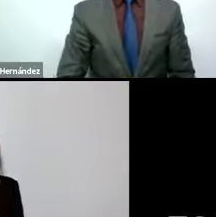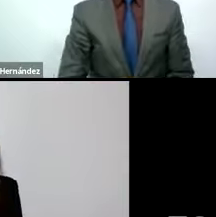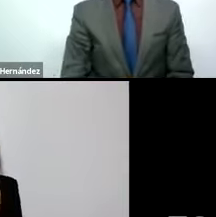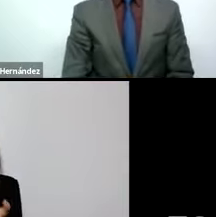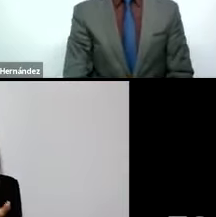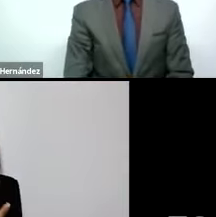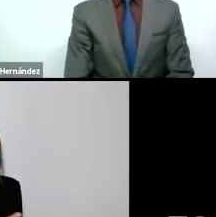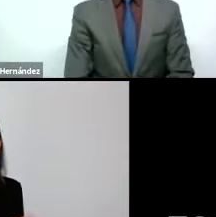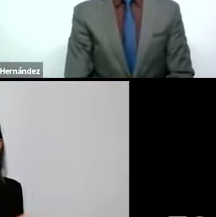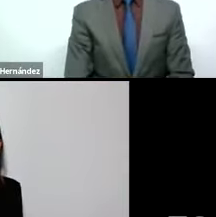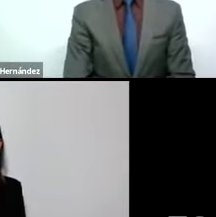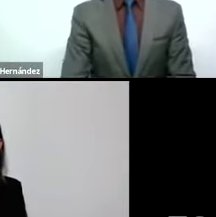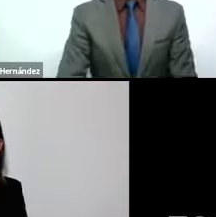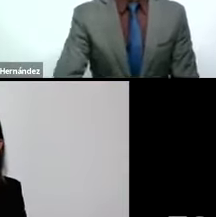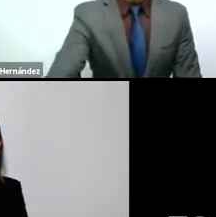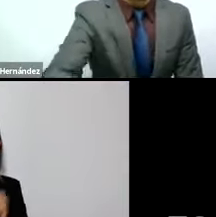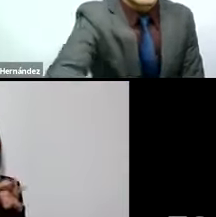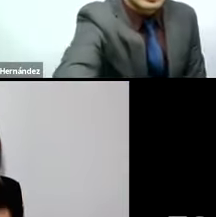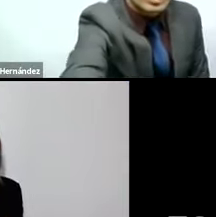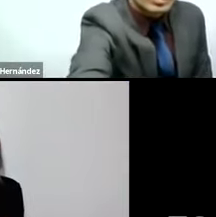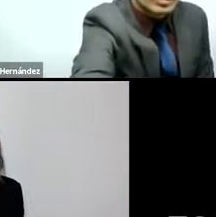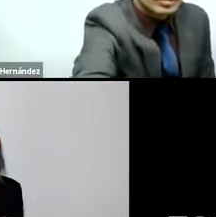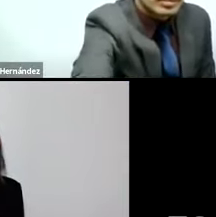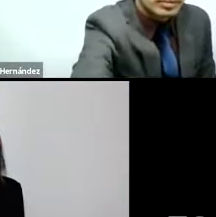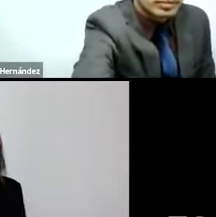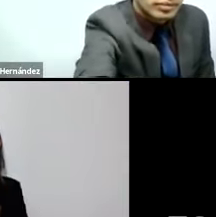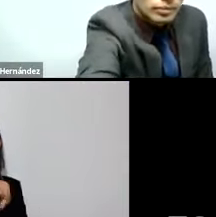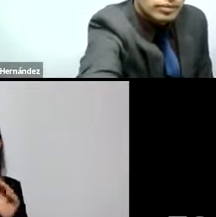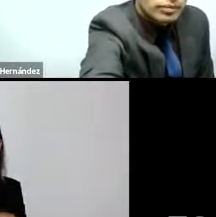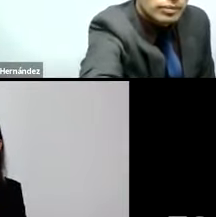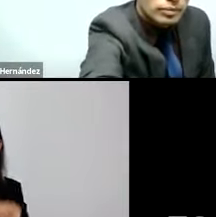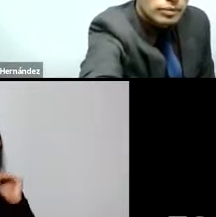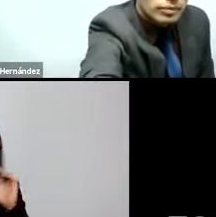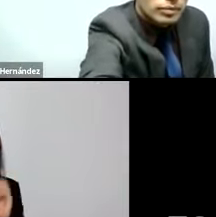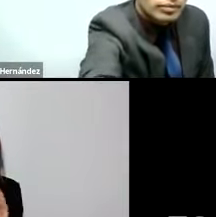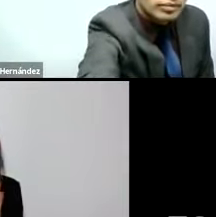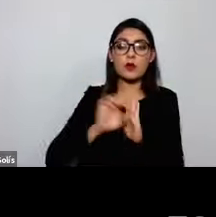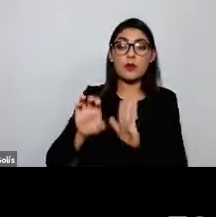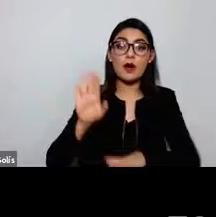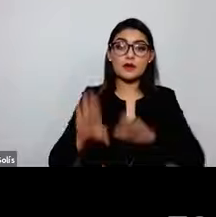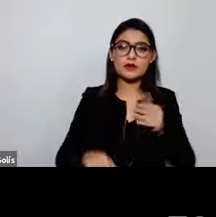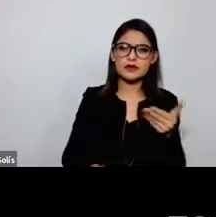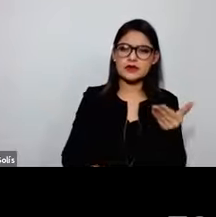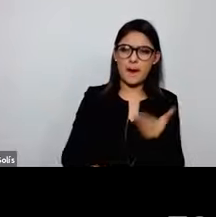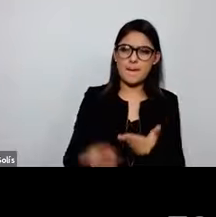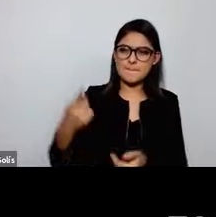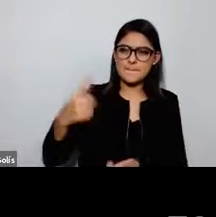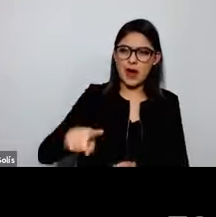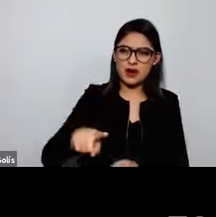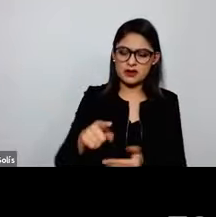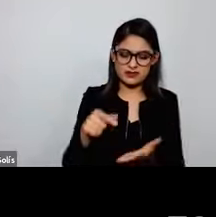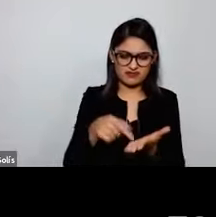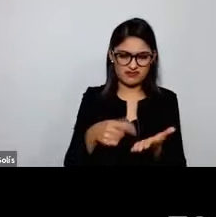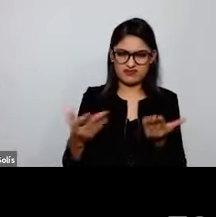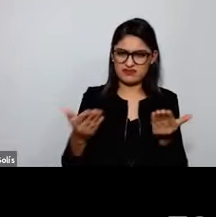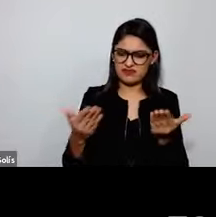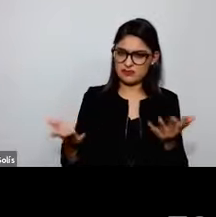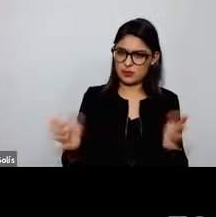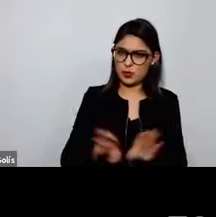por el órgano que estaba revisando la Corte o en los que se estaba pidiendo algo completamente descabellado, que había